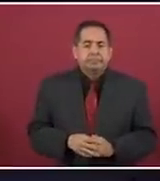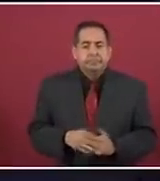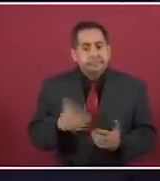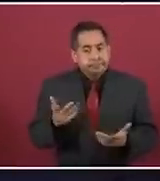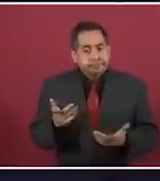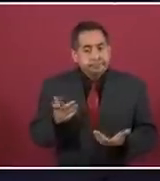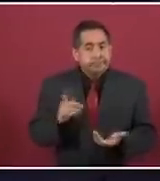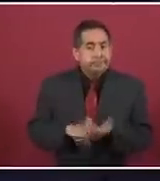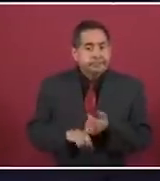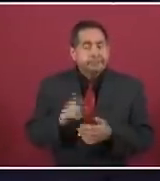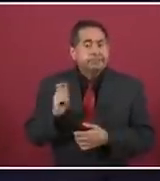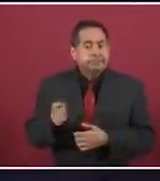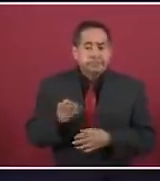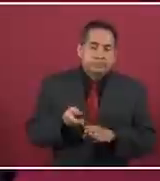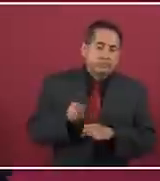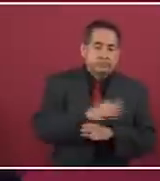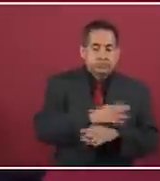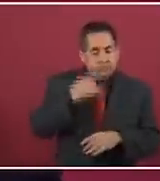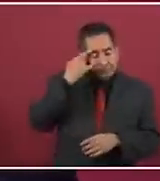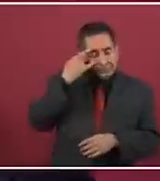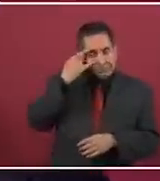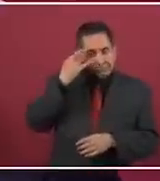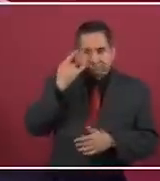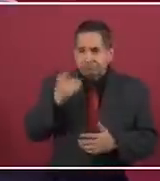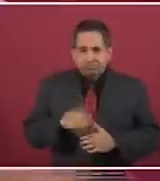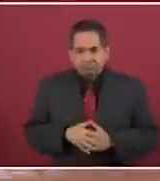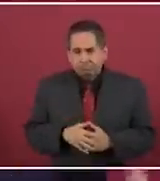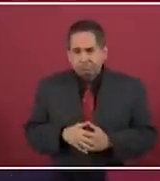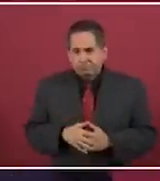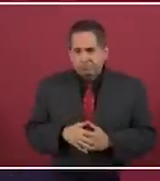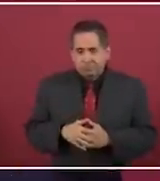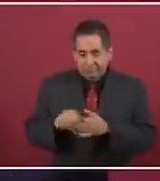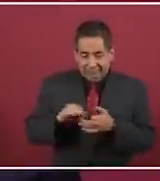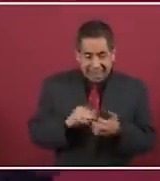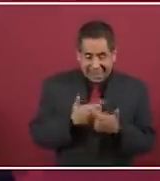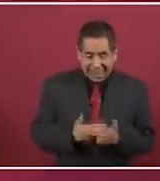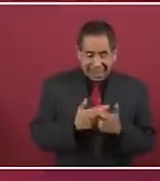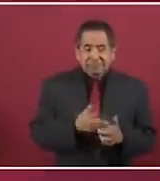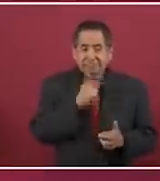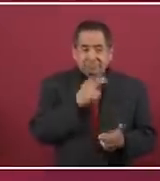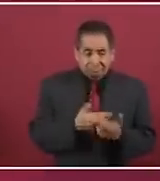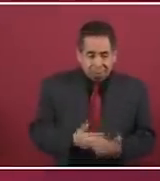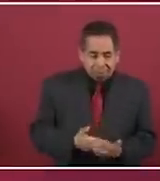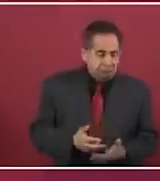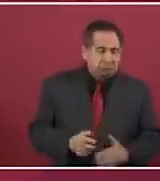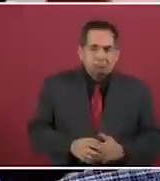mientras Campeche, a pesar del petróleo,